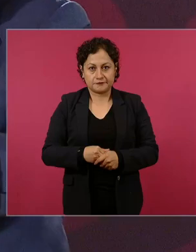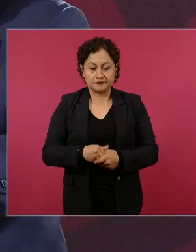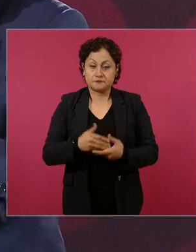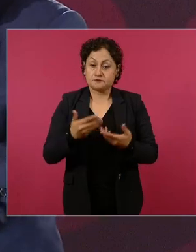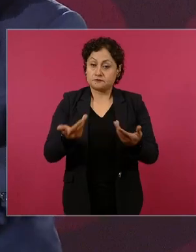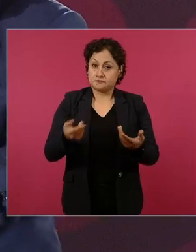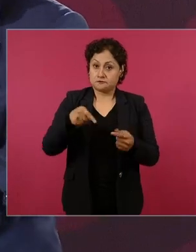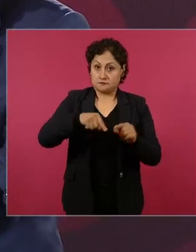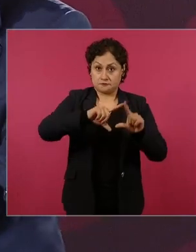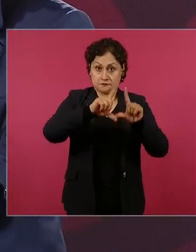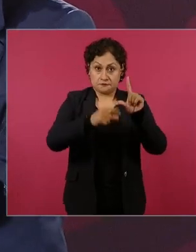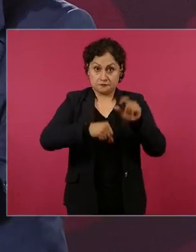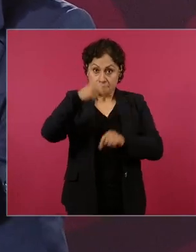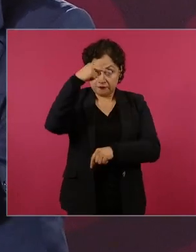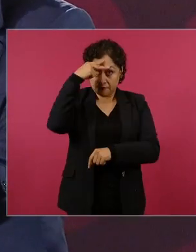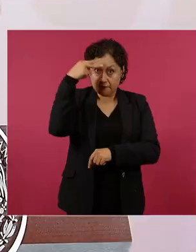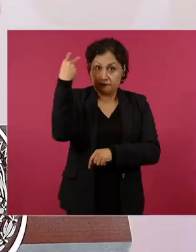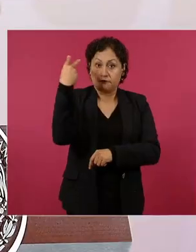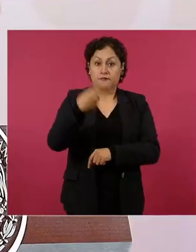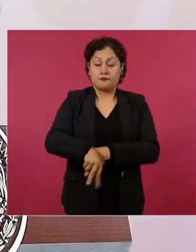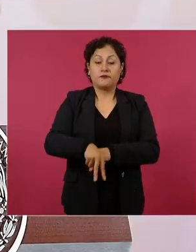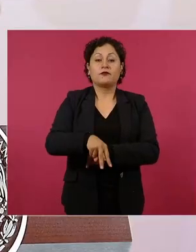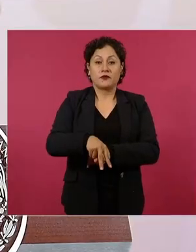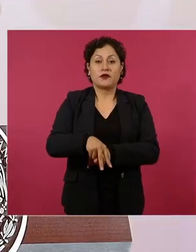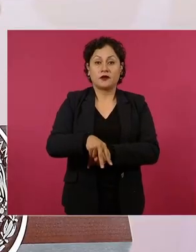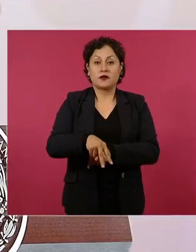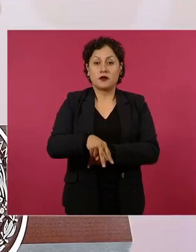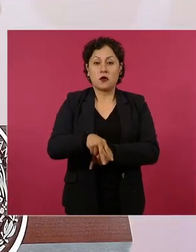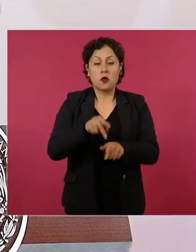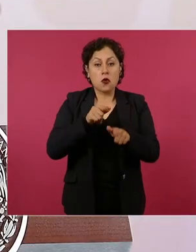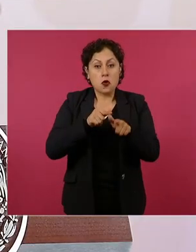progreso y justicia,